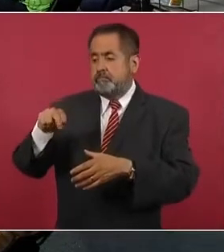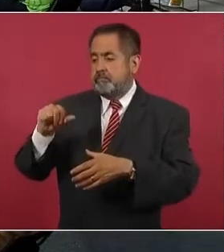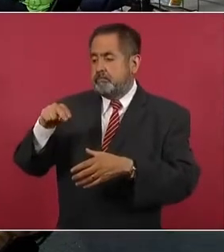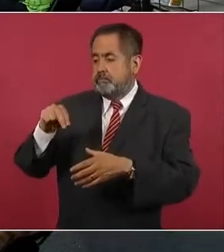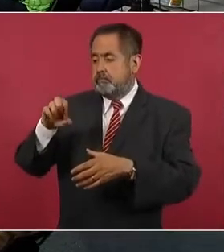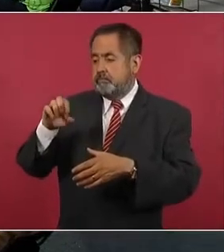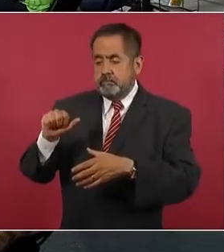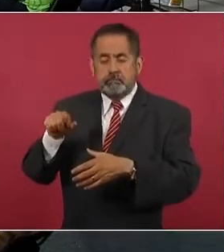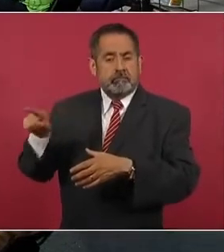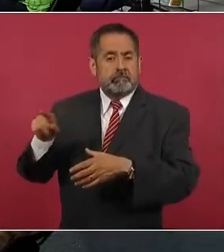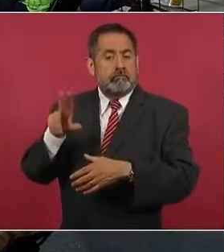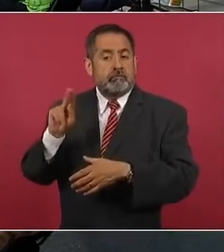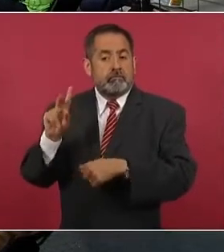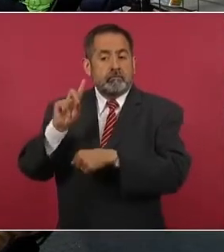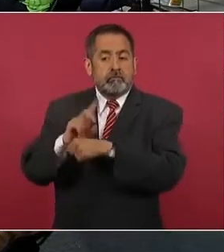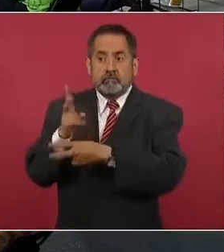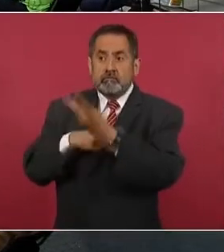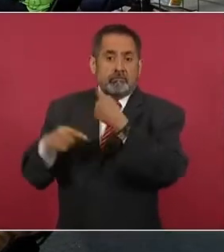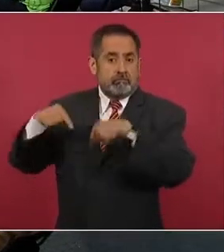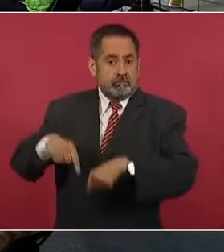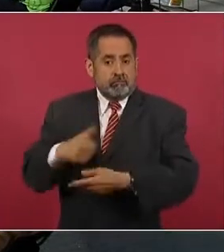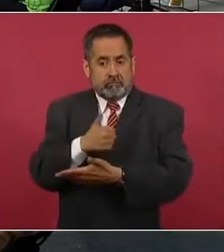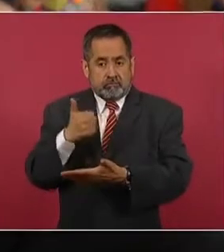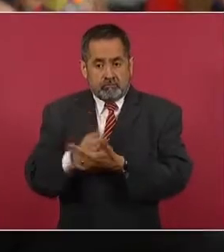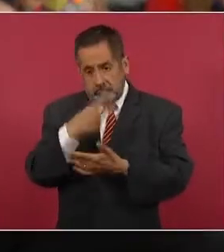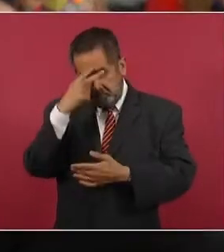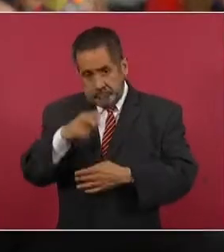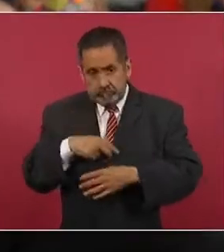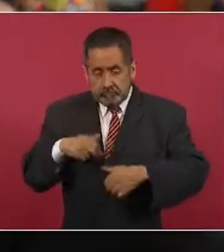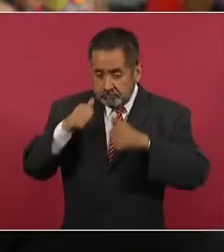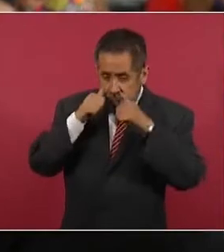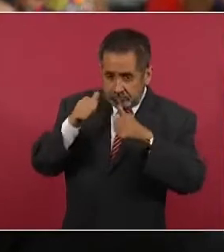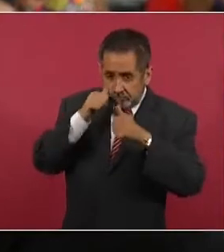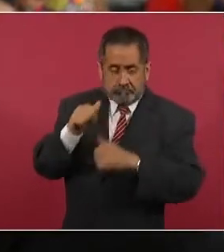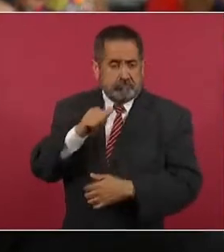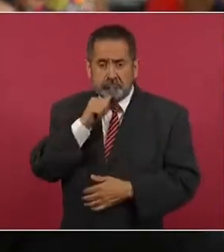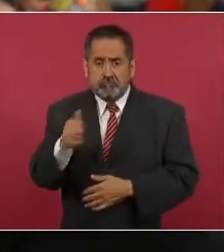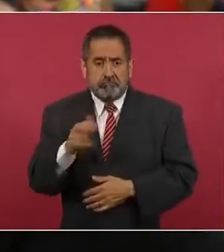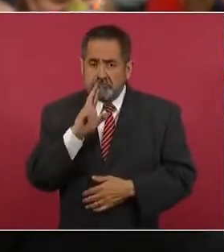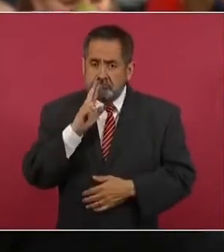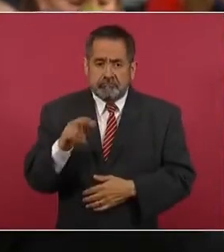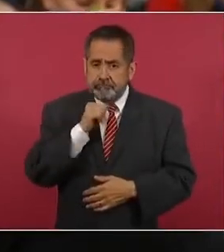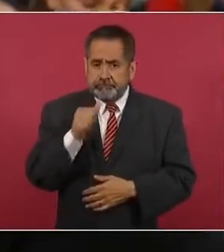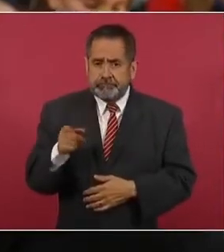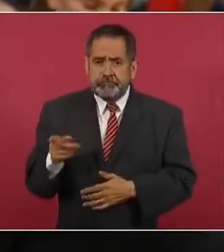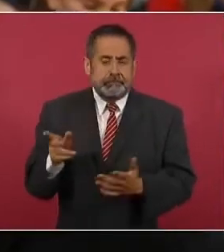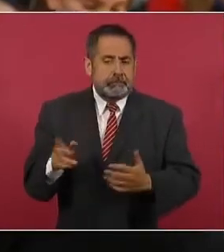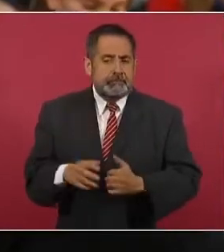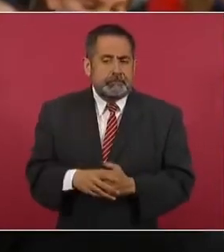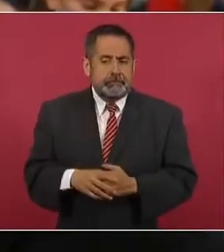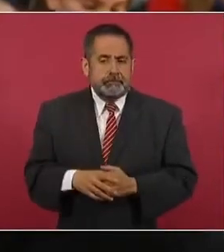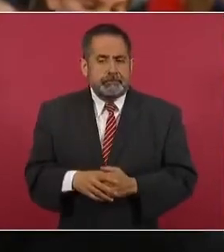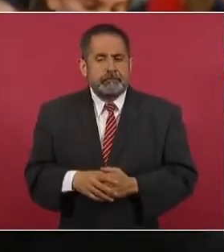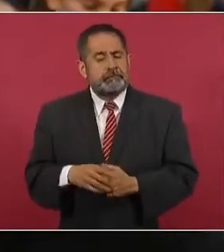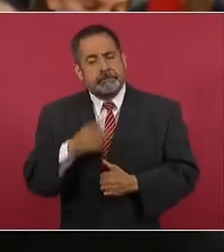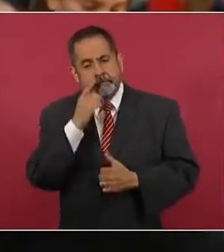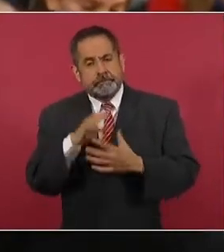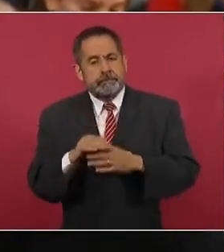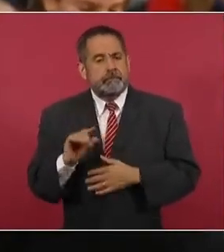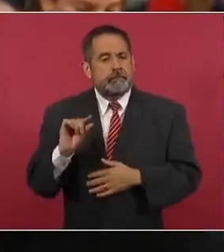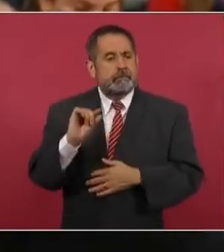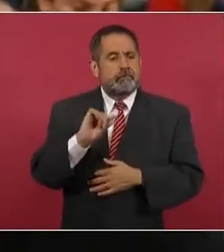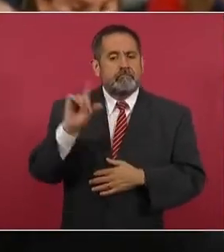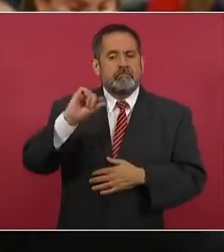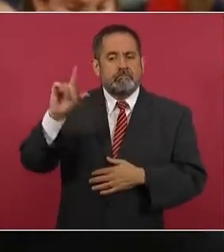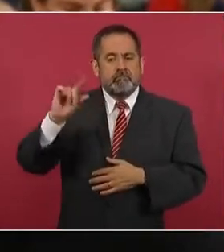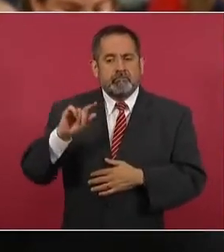80 días aquí en la Ciudad de México y no se les ha dado respuesta. Dice, funcionarios se niegan a